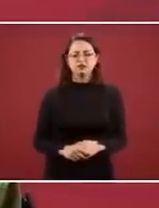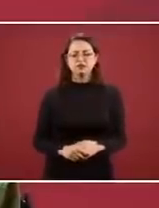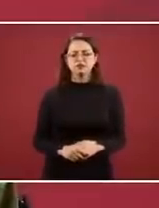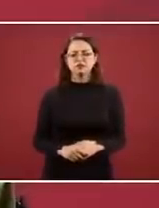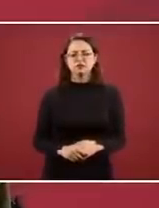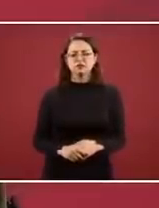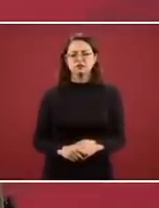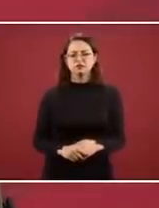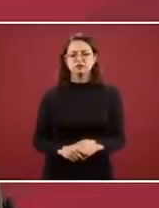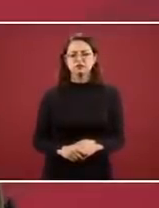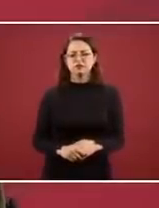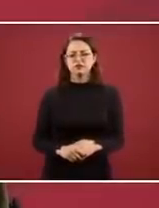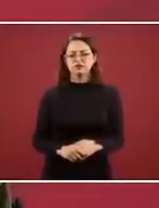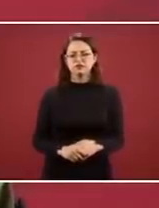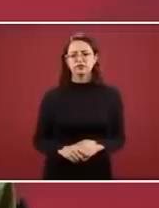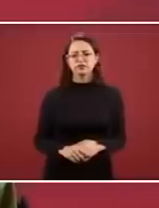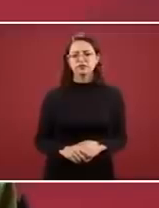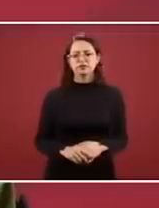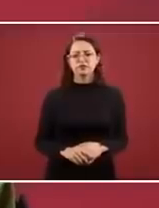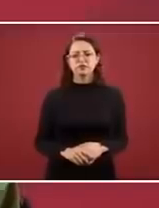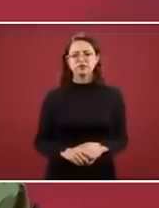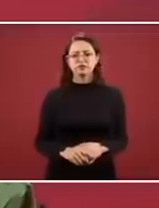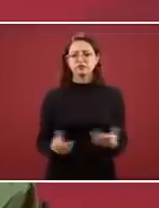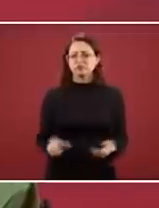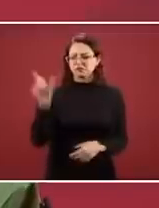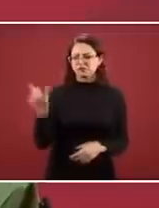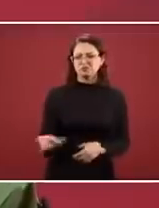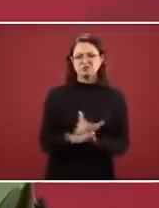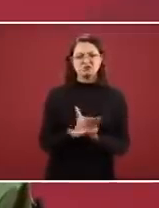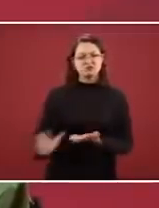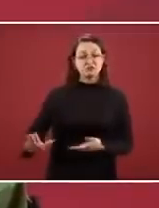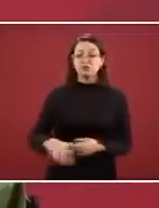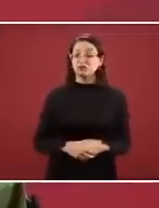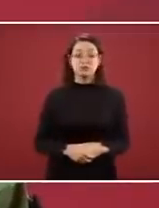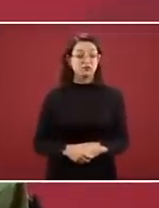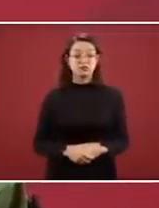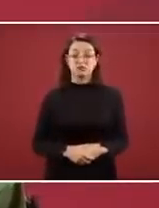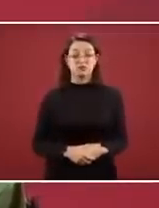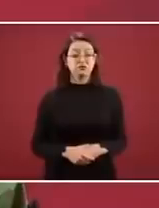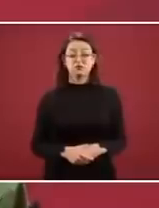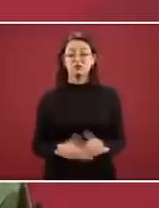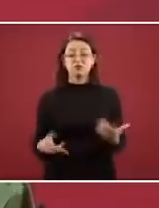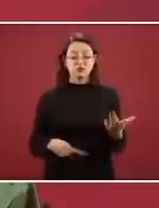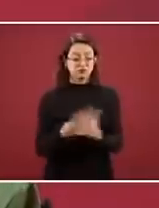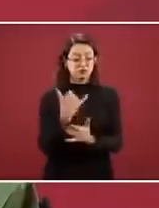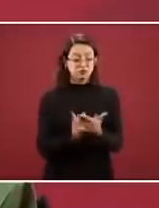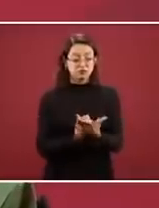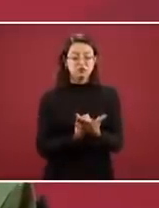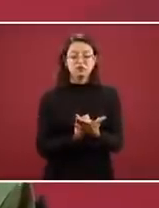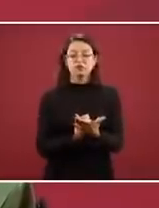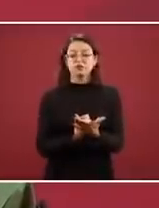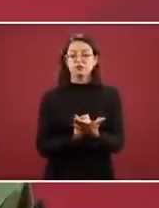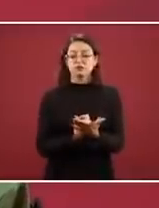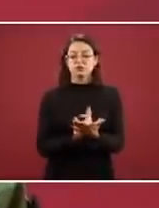no es una persona que la hagamos a un lado. Los proyectos